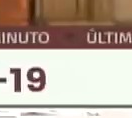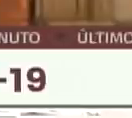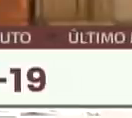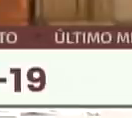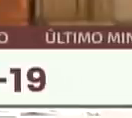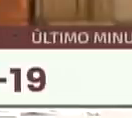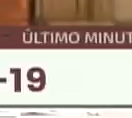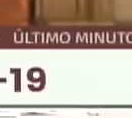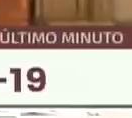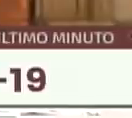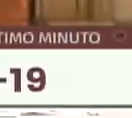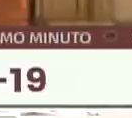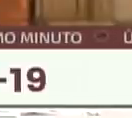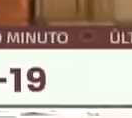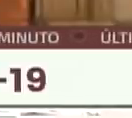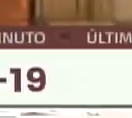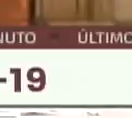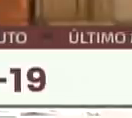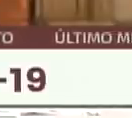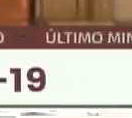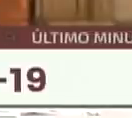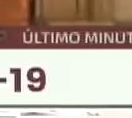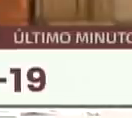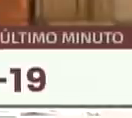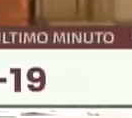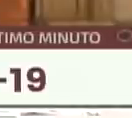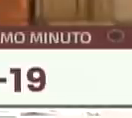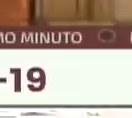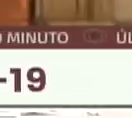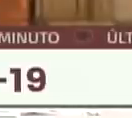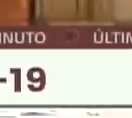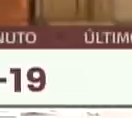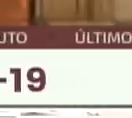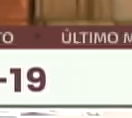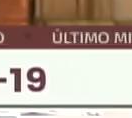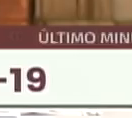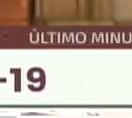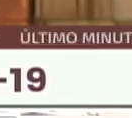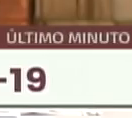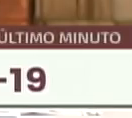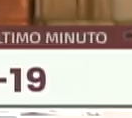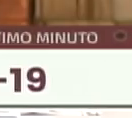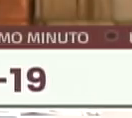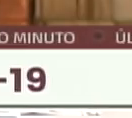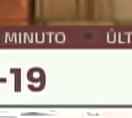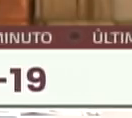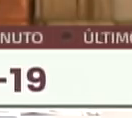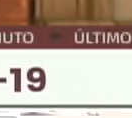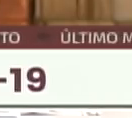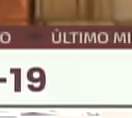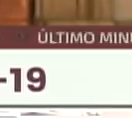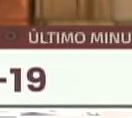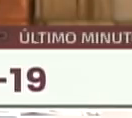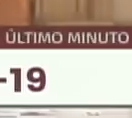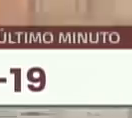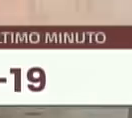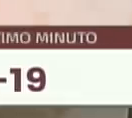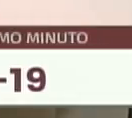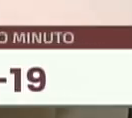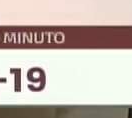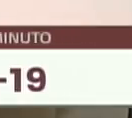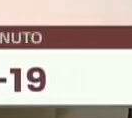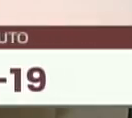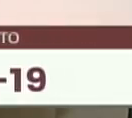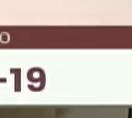los comunicadores sociales en su día hemos estado aquí reunidos como todos los días haciendo